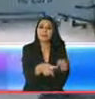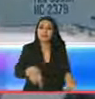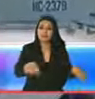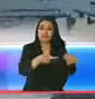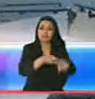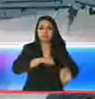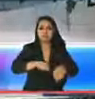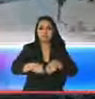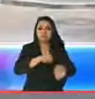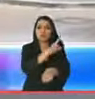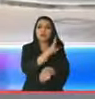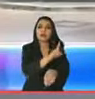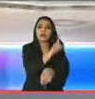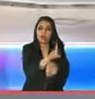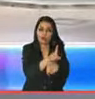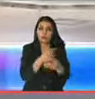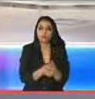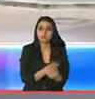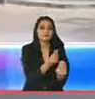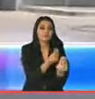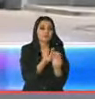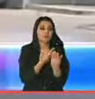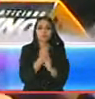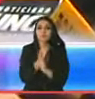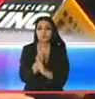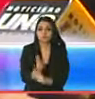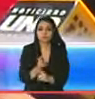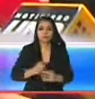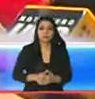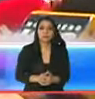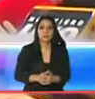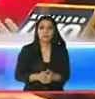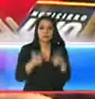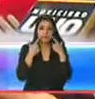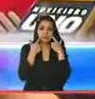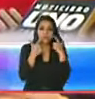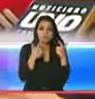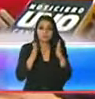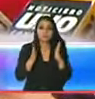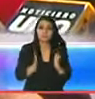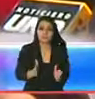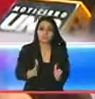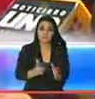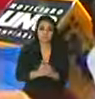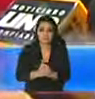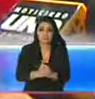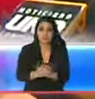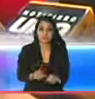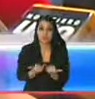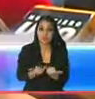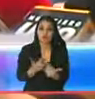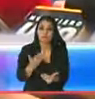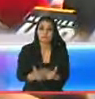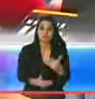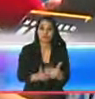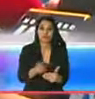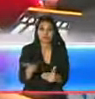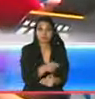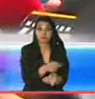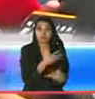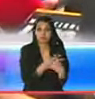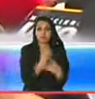más de una hora. Entonces se conocieron los resultados. La fiscalía, dentro de este hoy ya proceso penal, solicitó